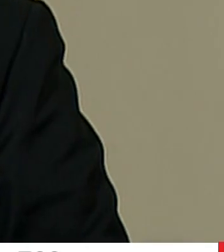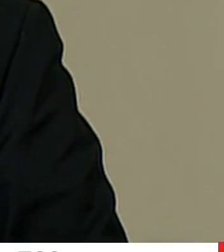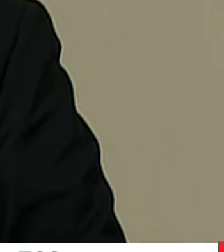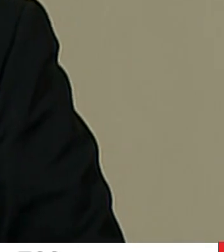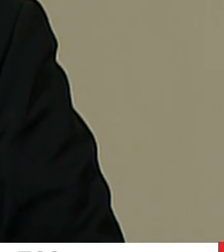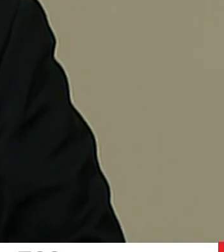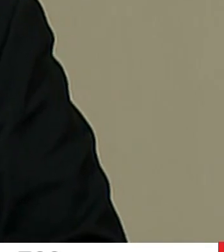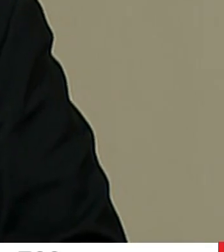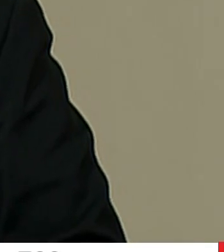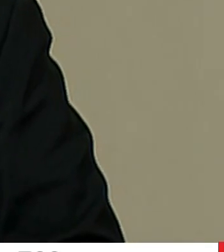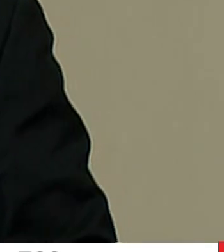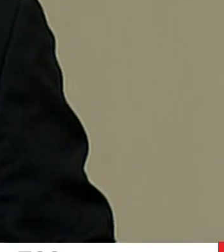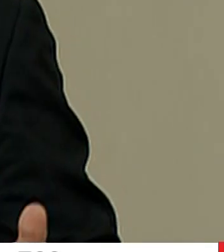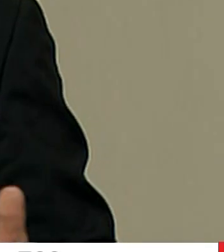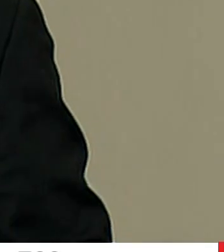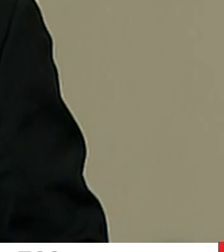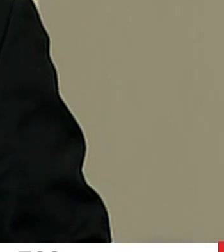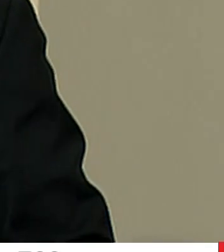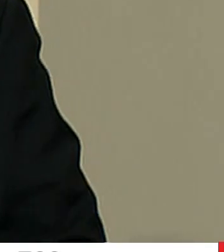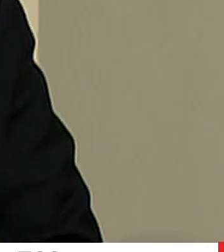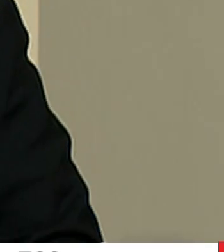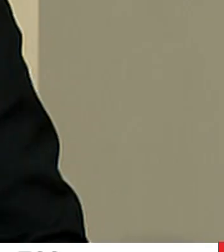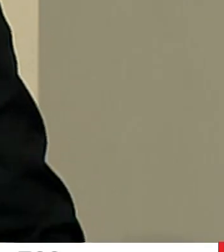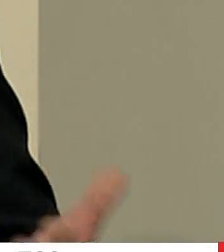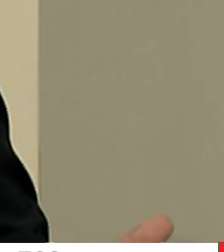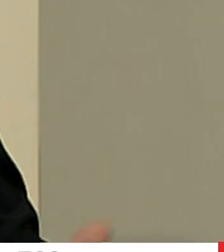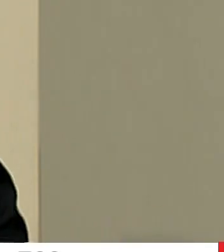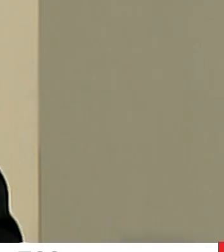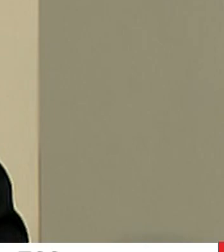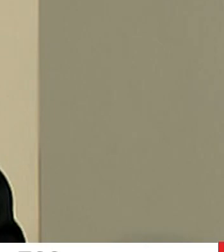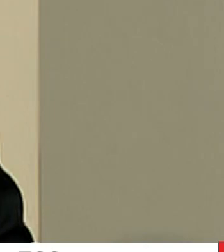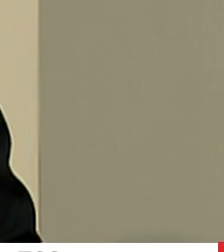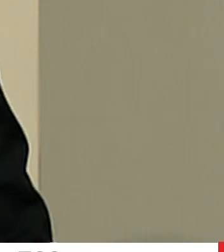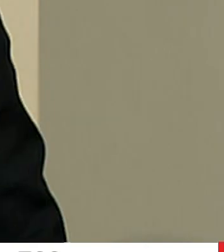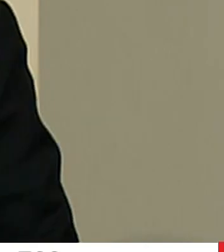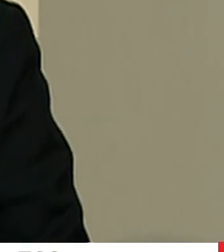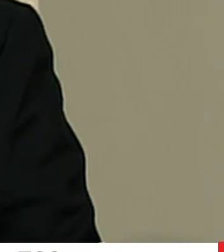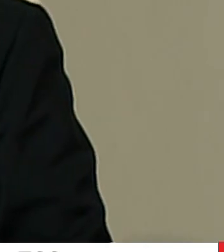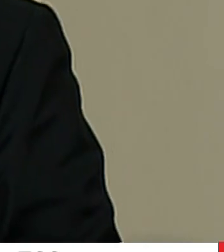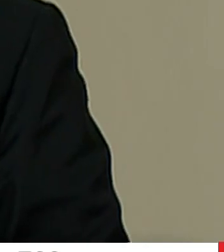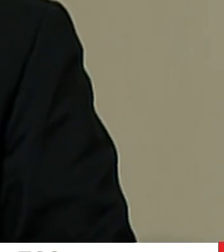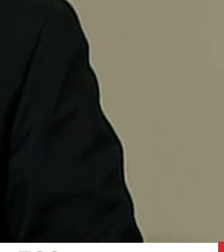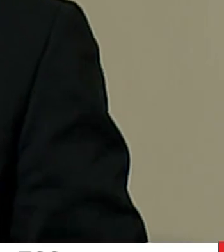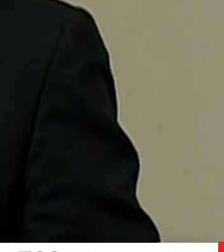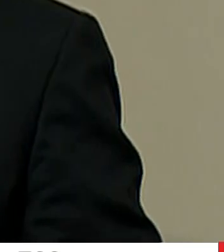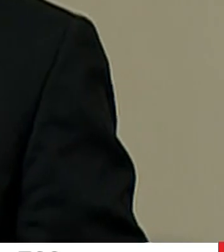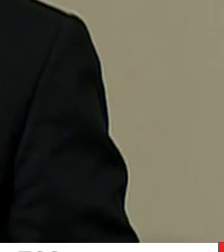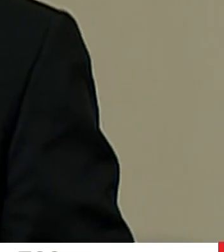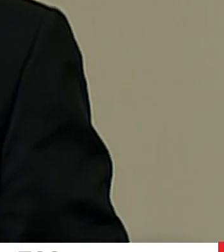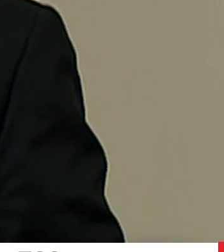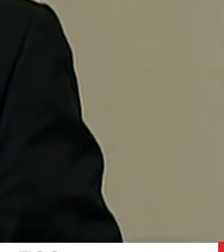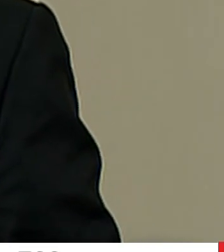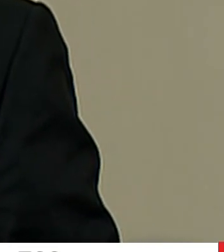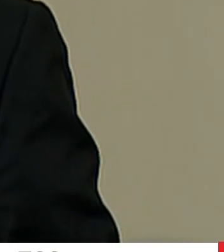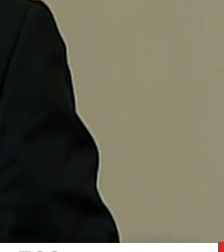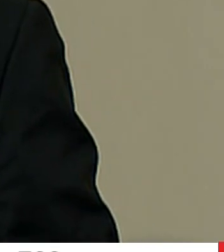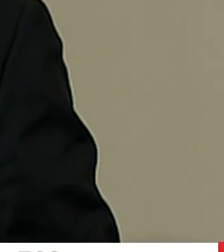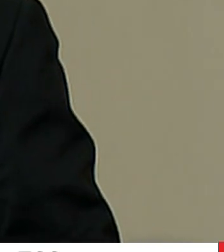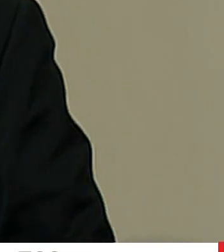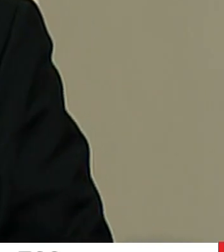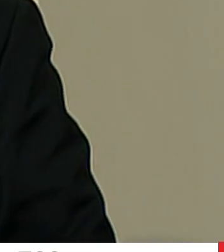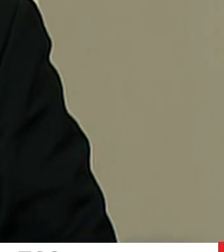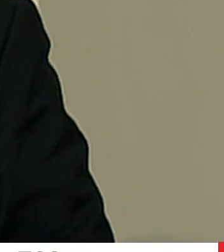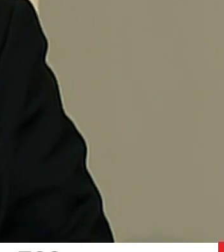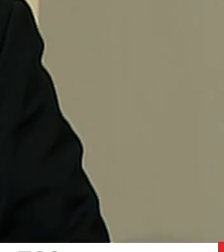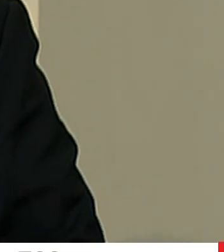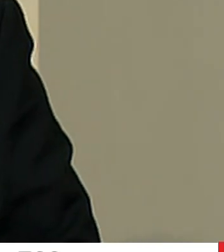Costa Rica. La calificación de riesgo ha sido afectada en todos los países que han sido afectados por la pandemia.